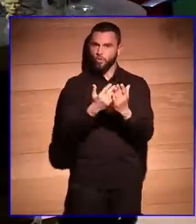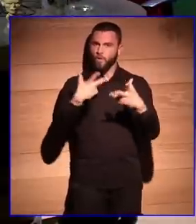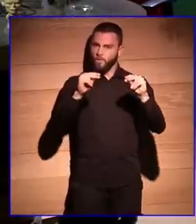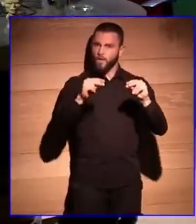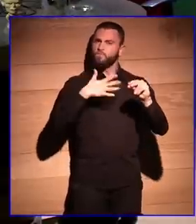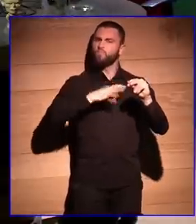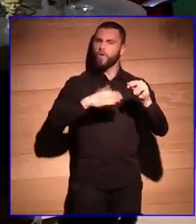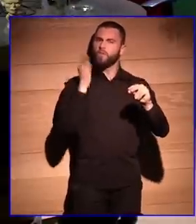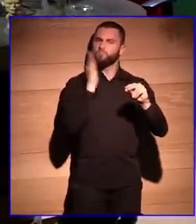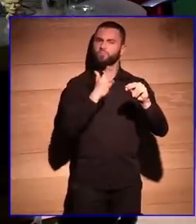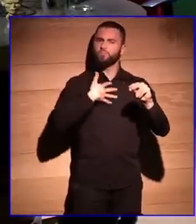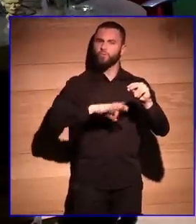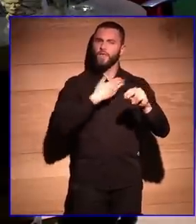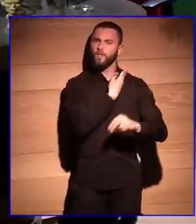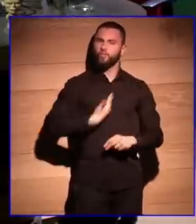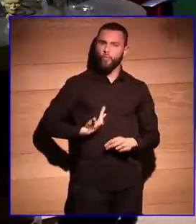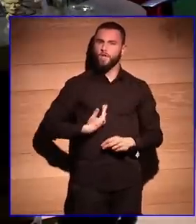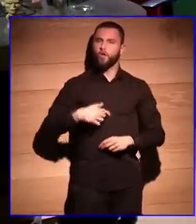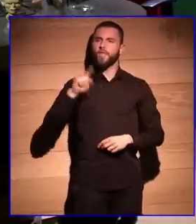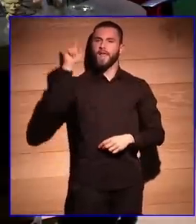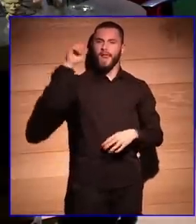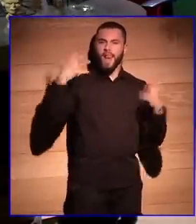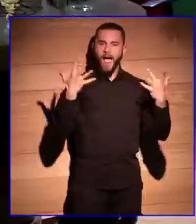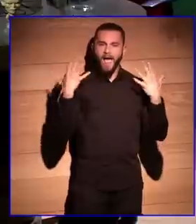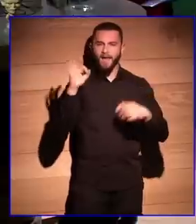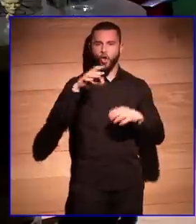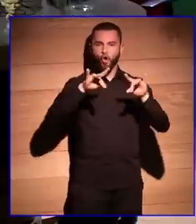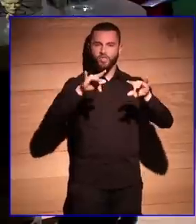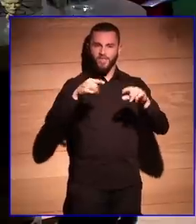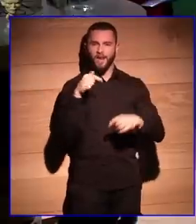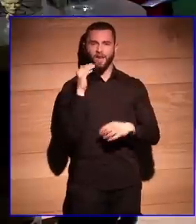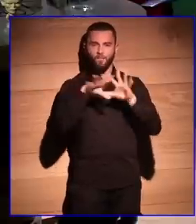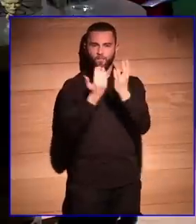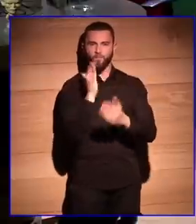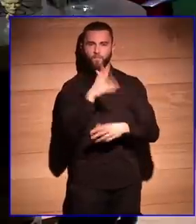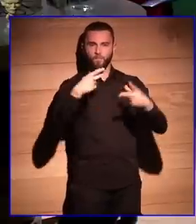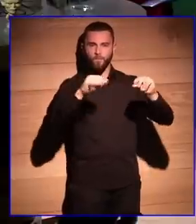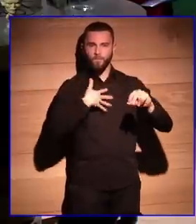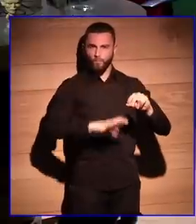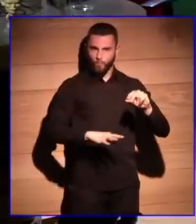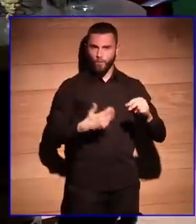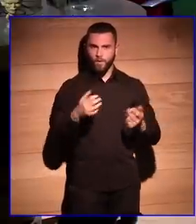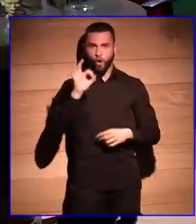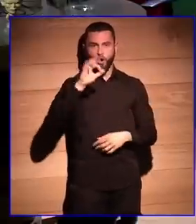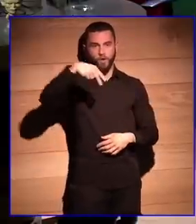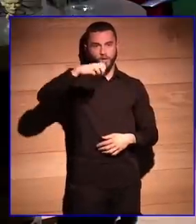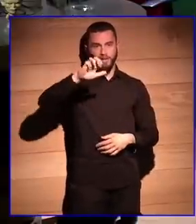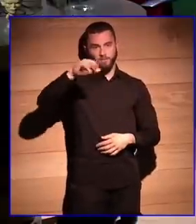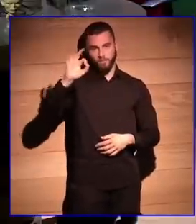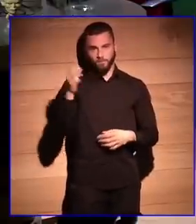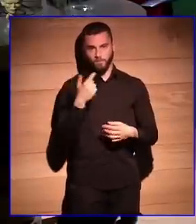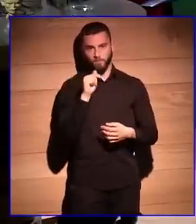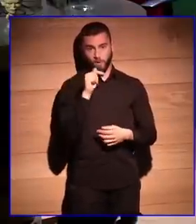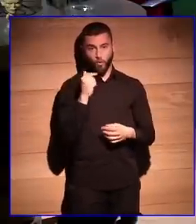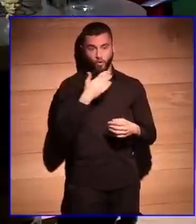del mundo, y que podría acabar con él desde el aire o desde la tierra. O Nemo, por ejemplo, tres cuartos de lo mismo. Claro, ¿no? Lo que pasa es que en Dueño del Mundo